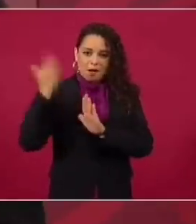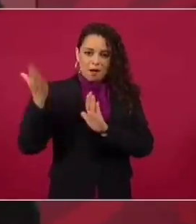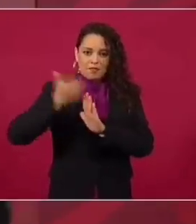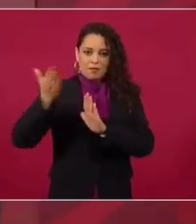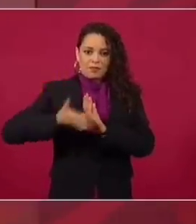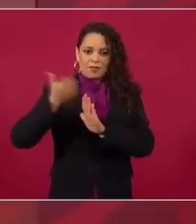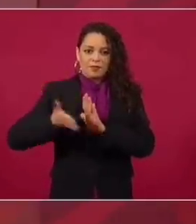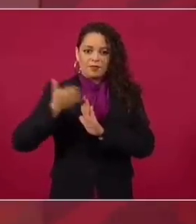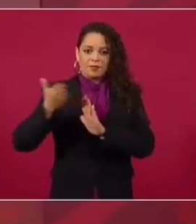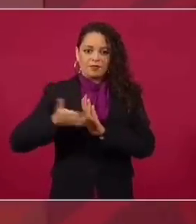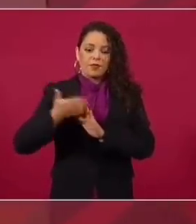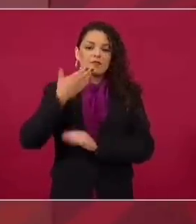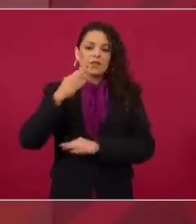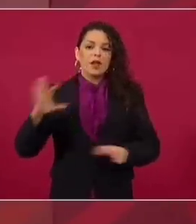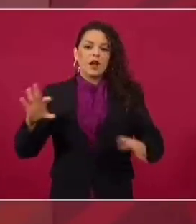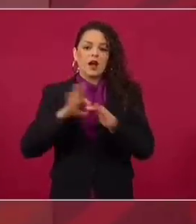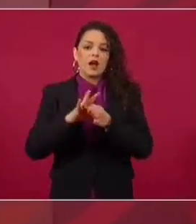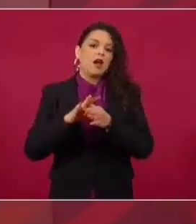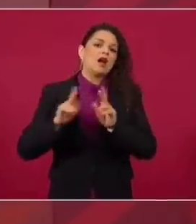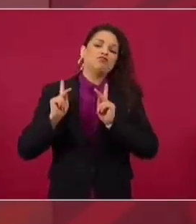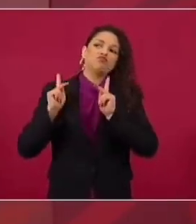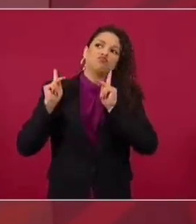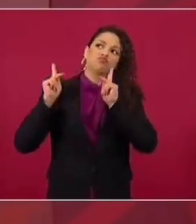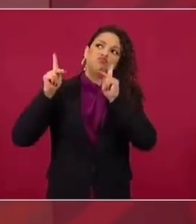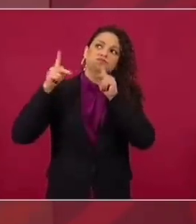más con el paisaje urbano.